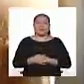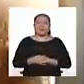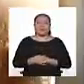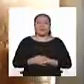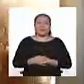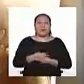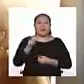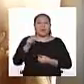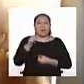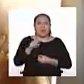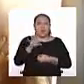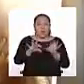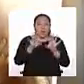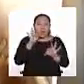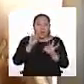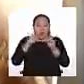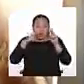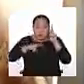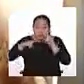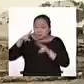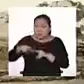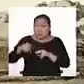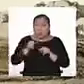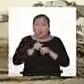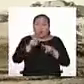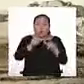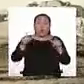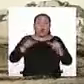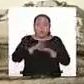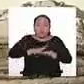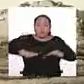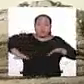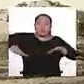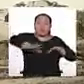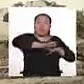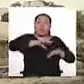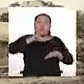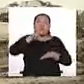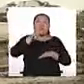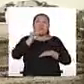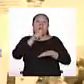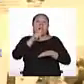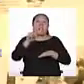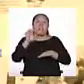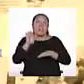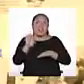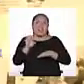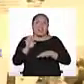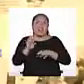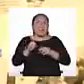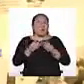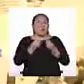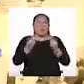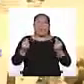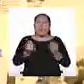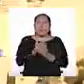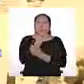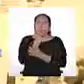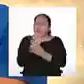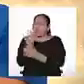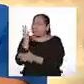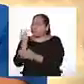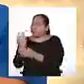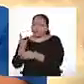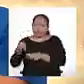Lo que se encuentran obviamente es un valle fértil, ¿no? Lleno de cultivos, de